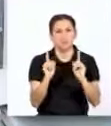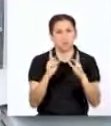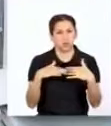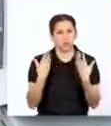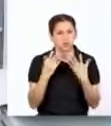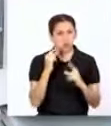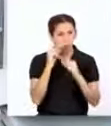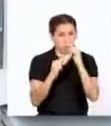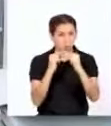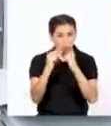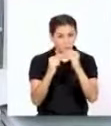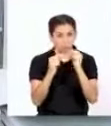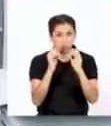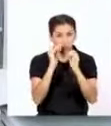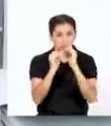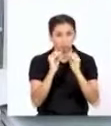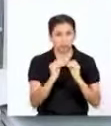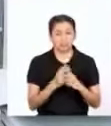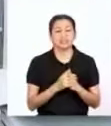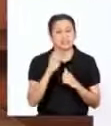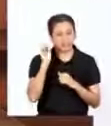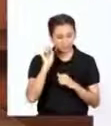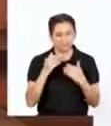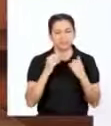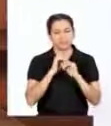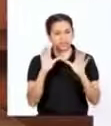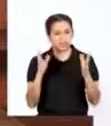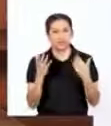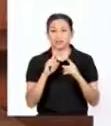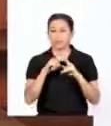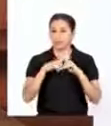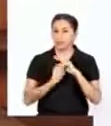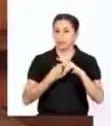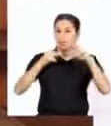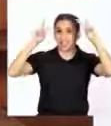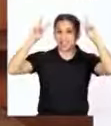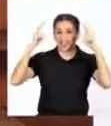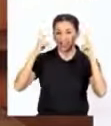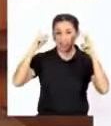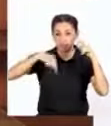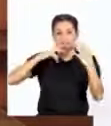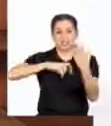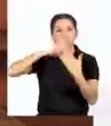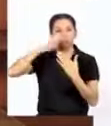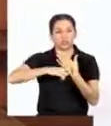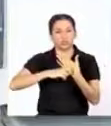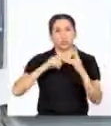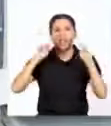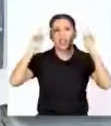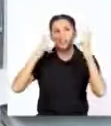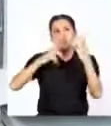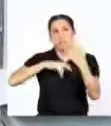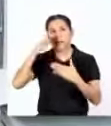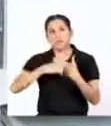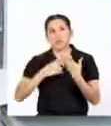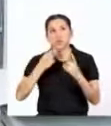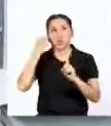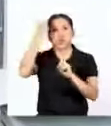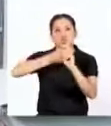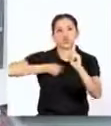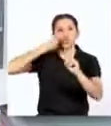creo que podemos ir elaborándolos poco a poco. Claro que sí. Comencemos por el título del proyecto.